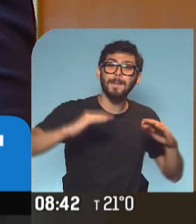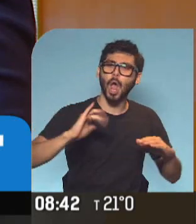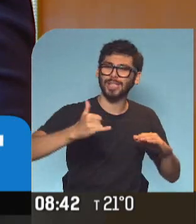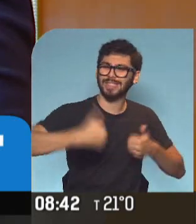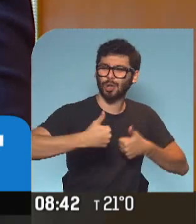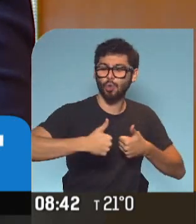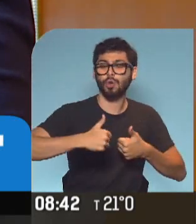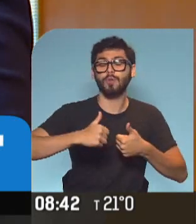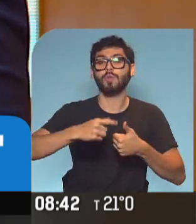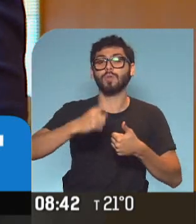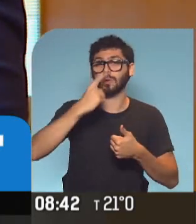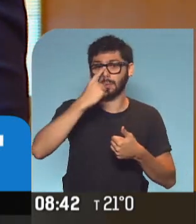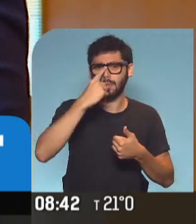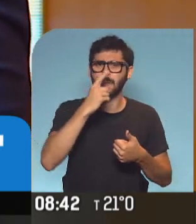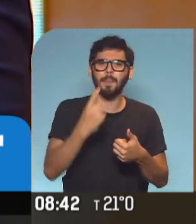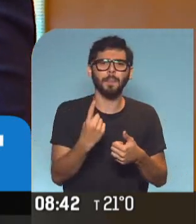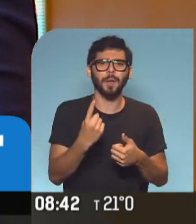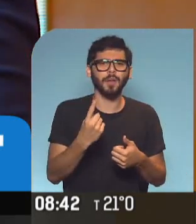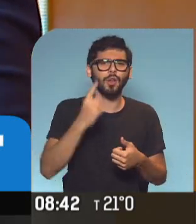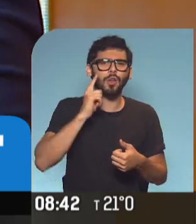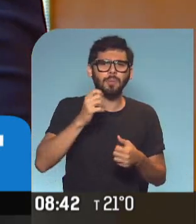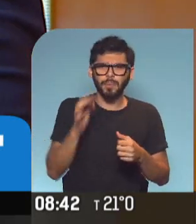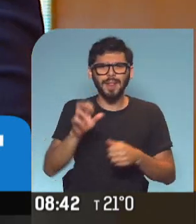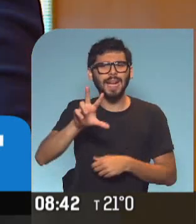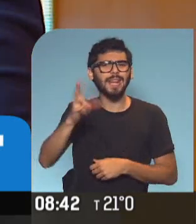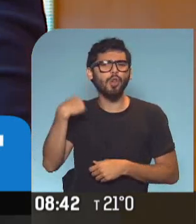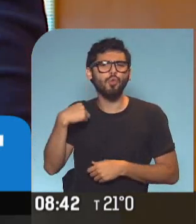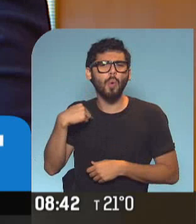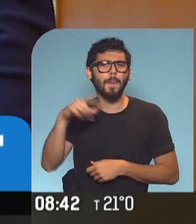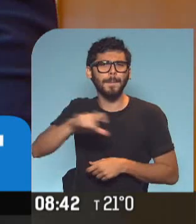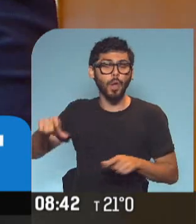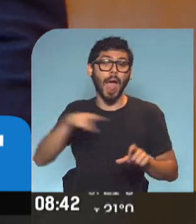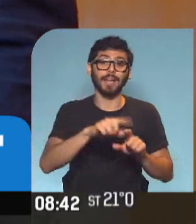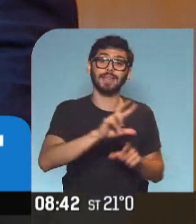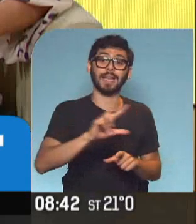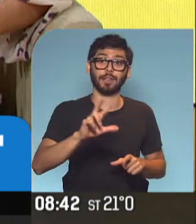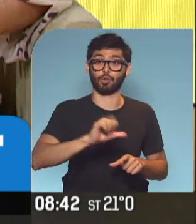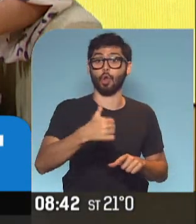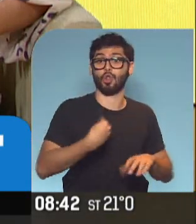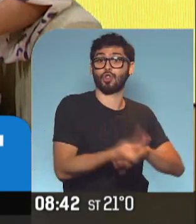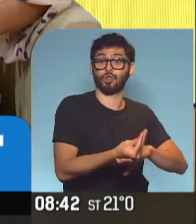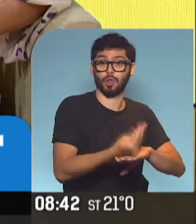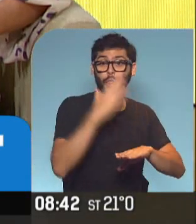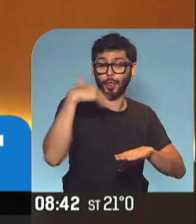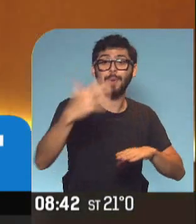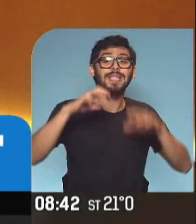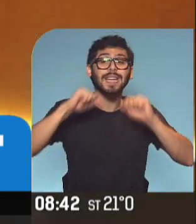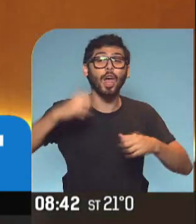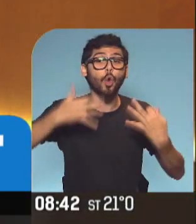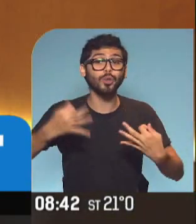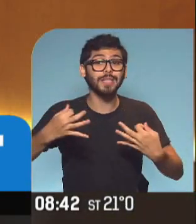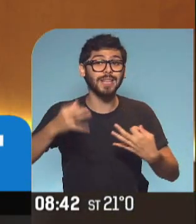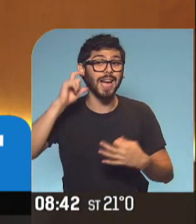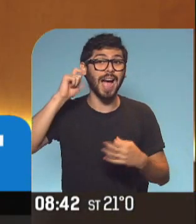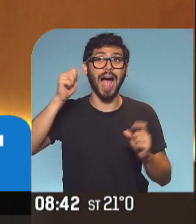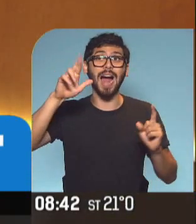instancia en su momento creo que eran 39 personas que participaron del concurso se le 33 después fue secretario de justicia el señor ganaba no sea